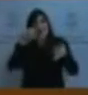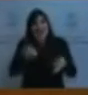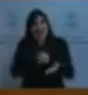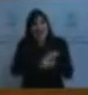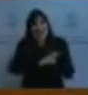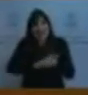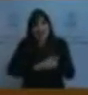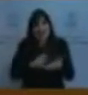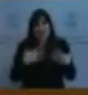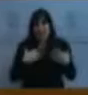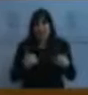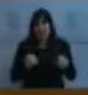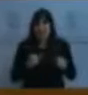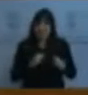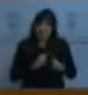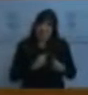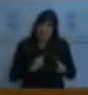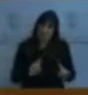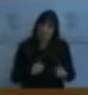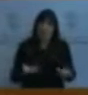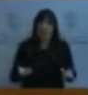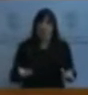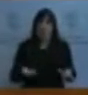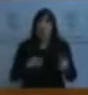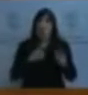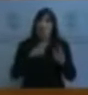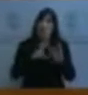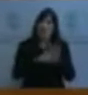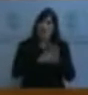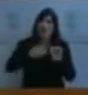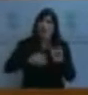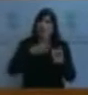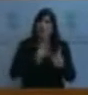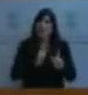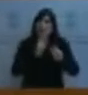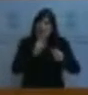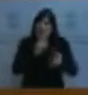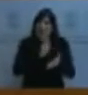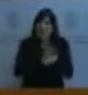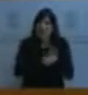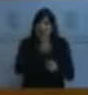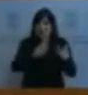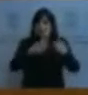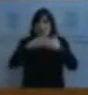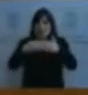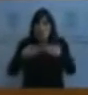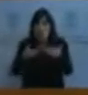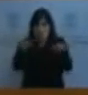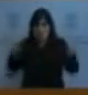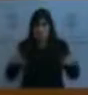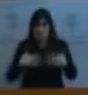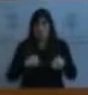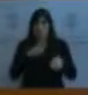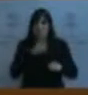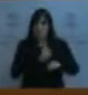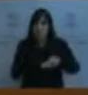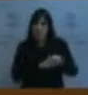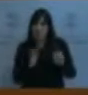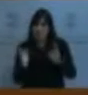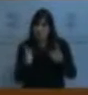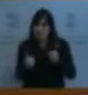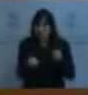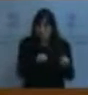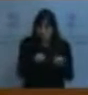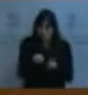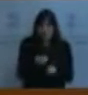da tranquilidad a los usuarios de la sanidad pública, porque se regulan los tiempos, porque se regula la opción de un segundo diagnóstico